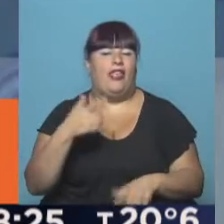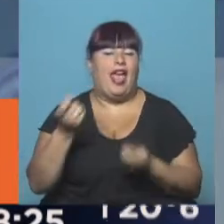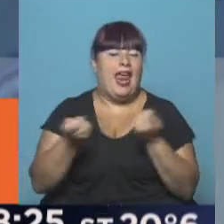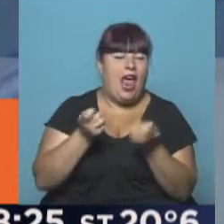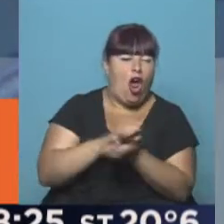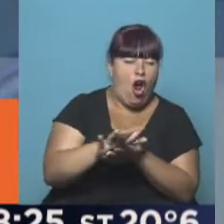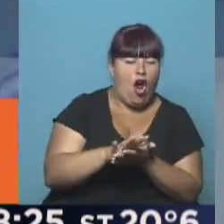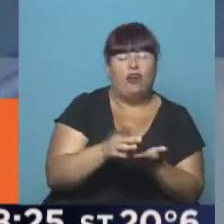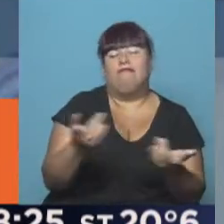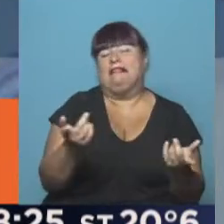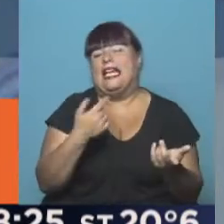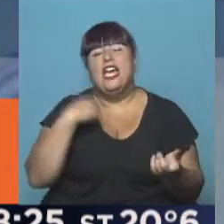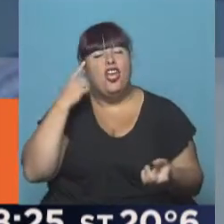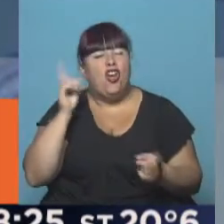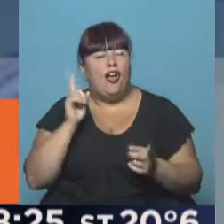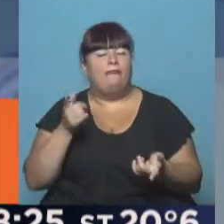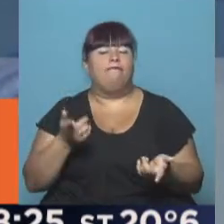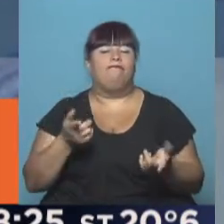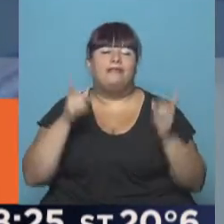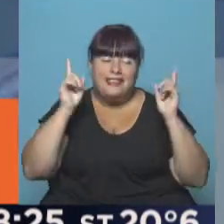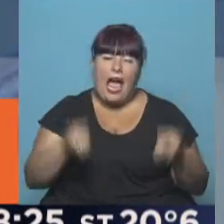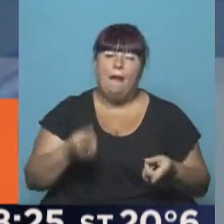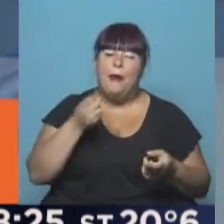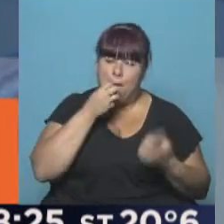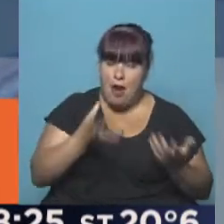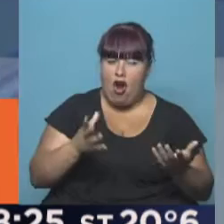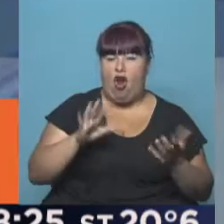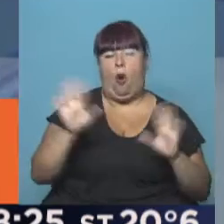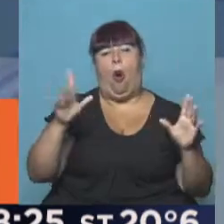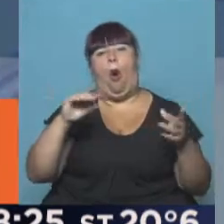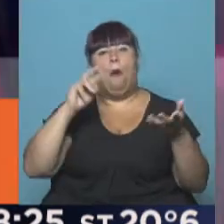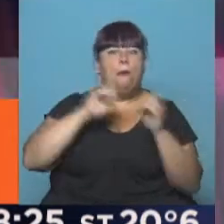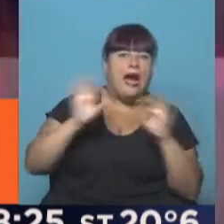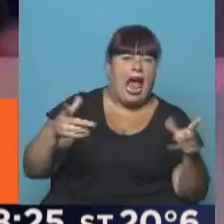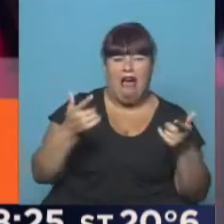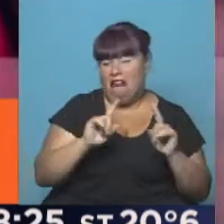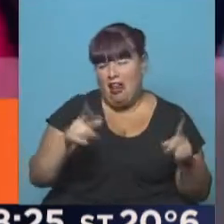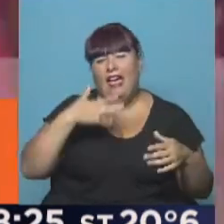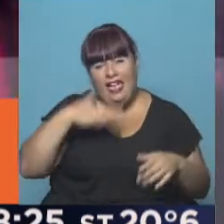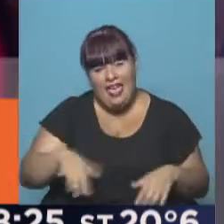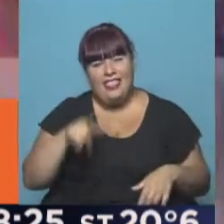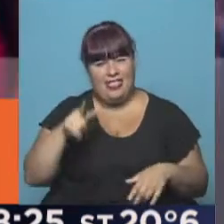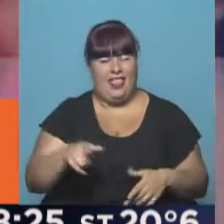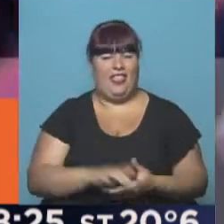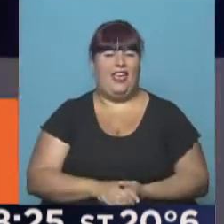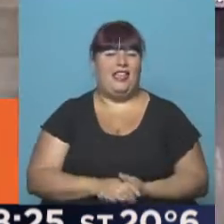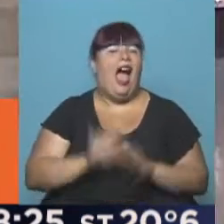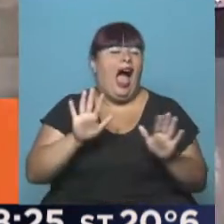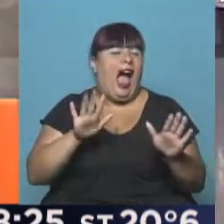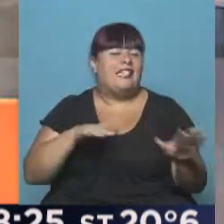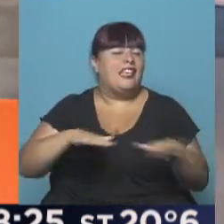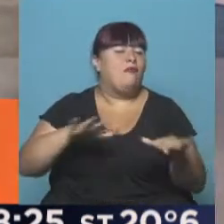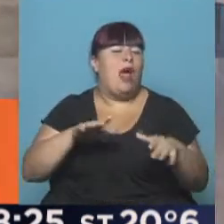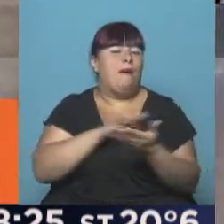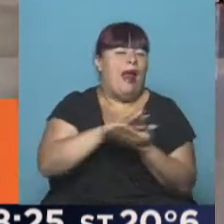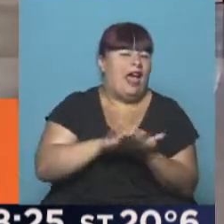tampoco creo que también es bueno desdramatizar y entender lo que es parte de la dinámica